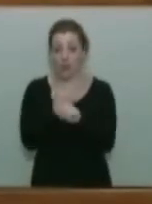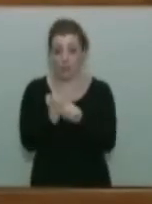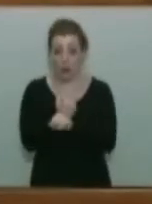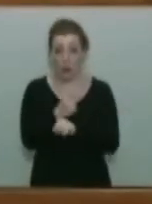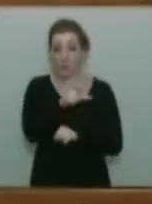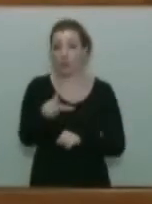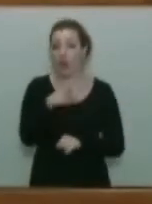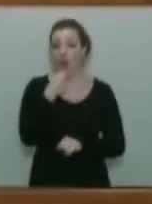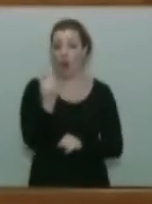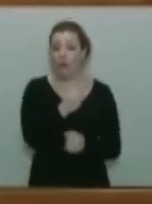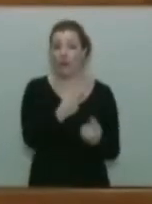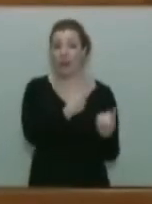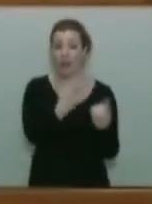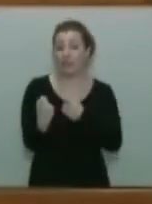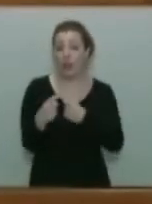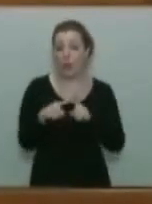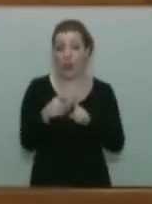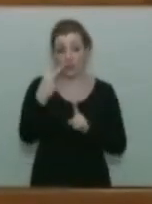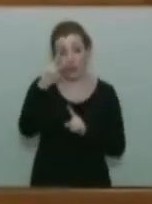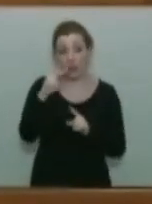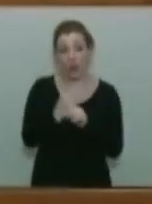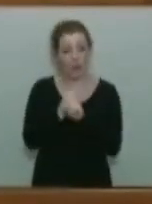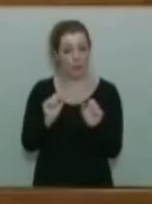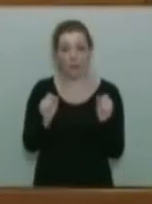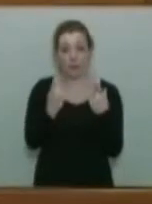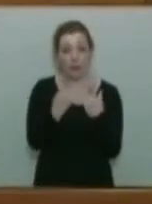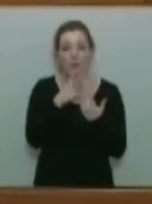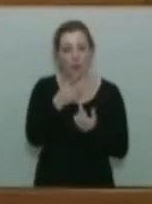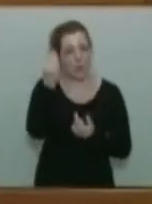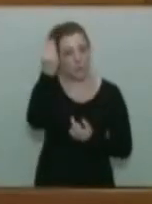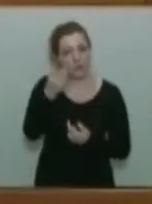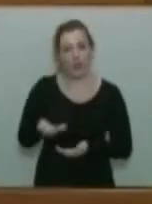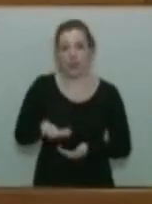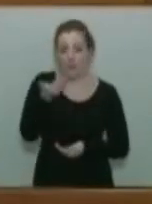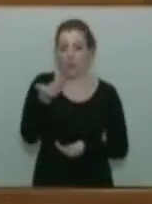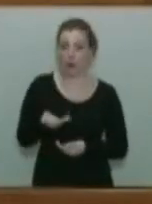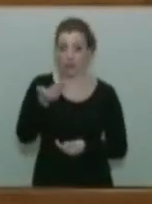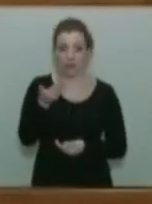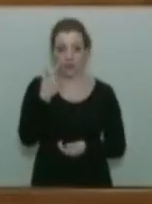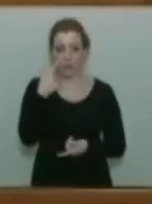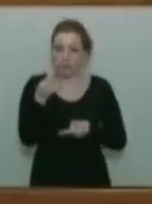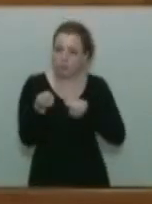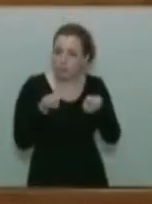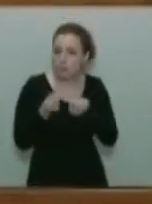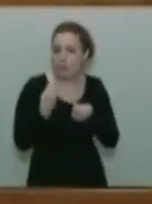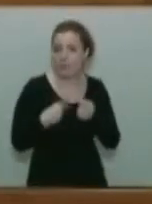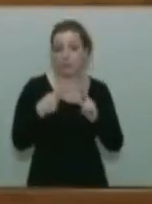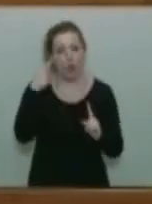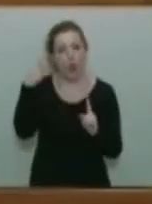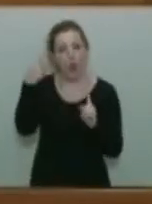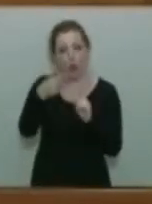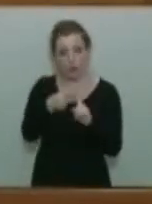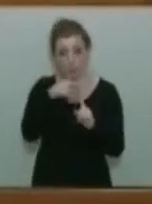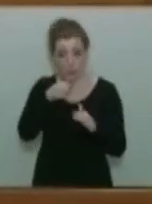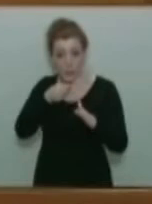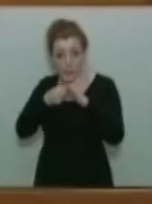que necesitan esa primera experiencia laboral. Por eso le decía que me parecía mucho más importante vigilar los objetivos de